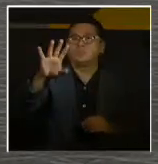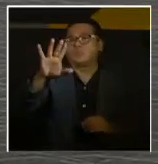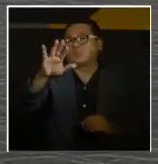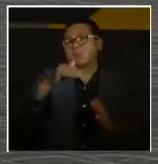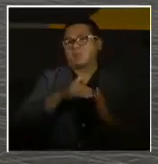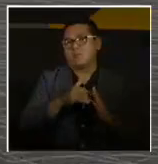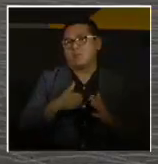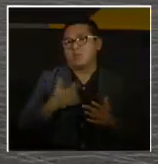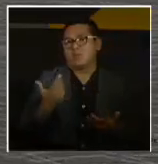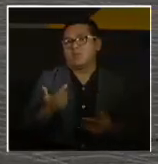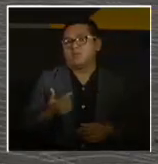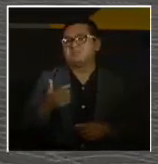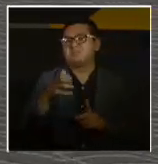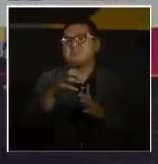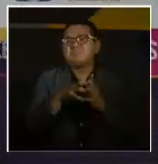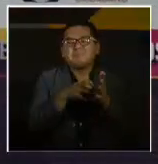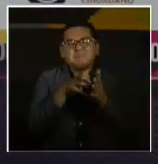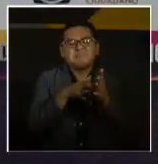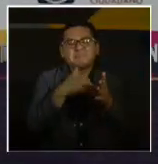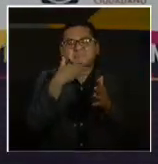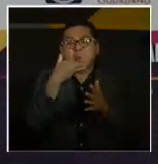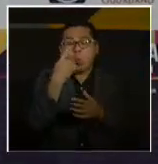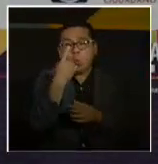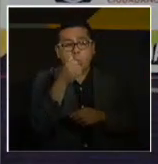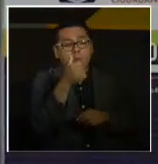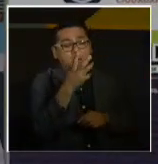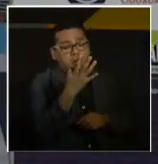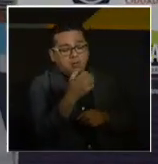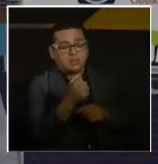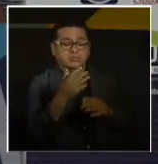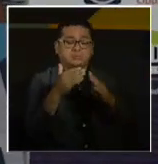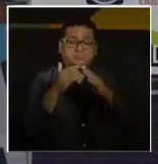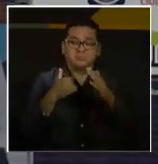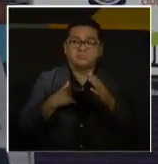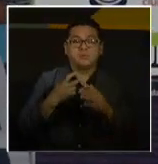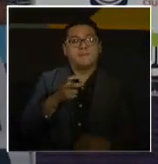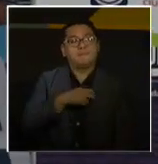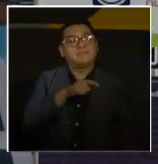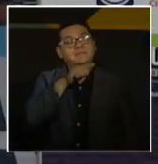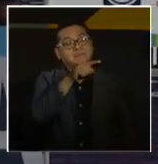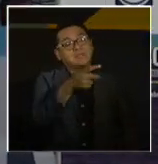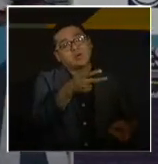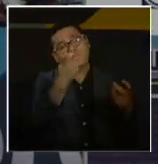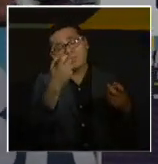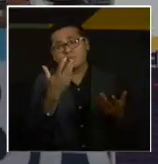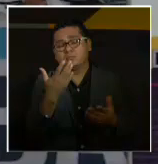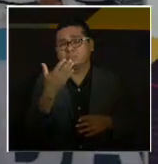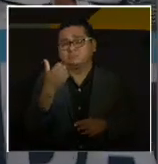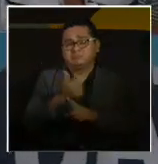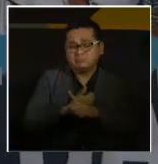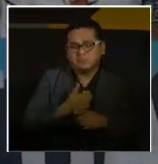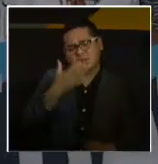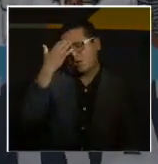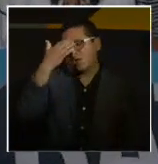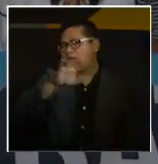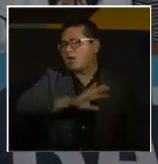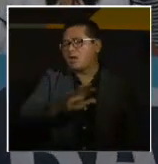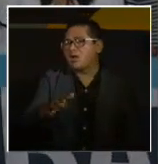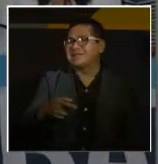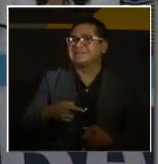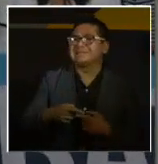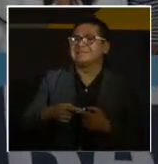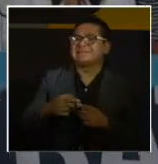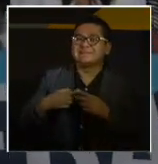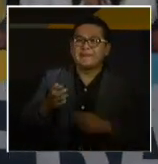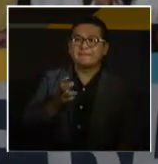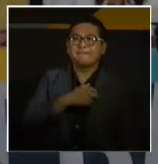350 mil casos de delincuencia. Uno de cada cuatro hogares ha sido víctima de delincuencia. Ya conocemos a alguien que